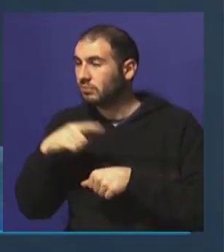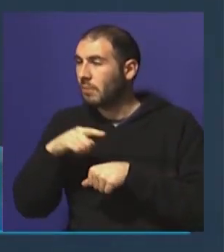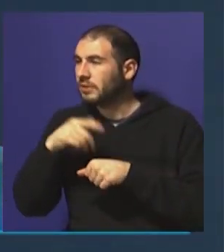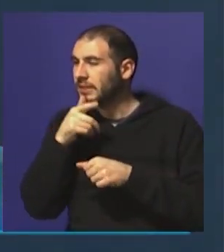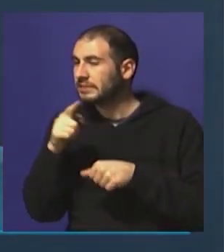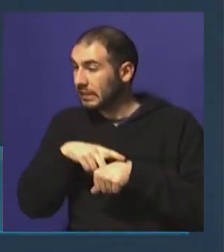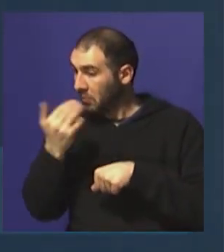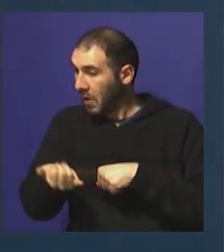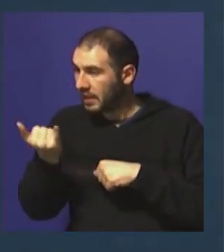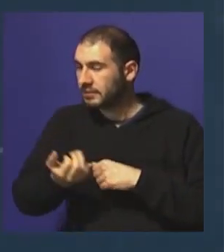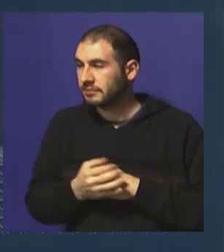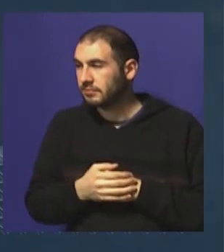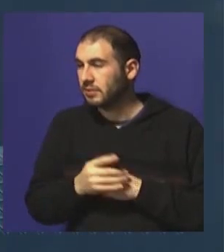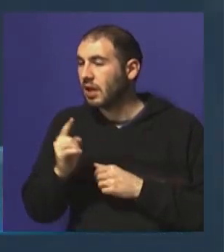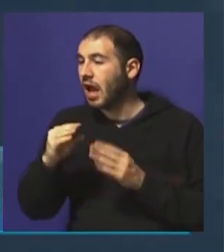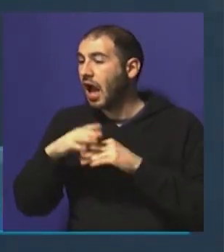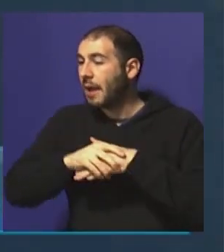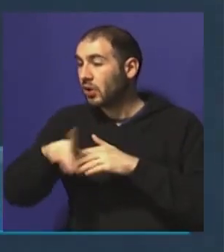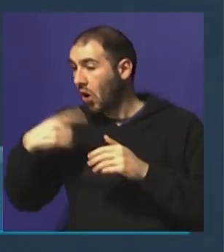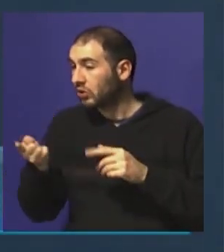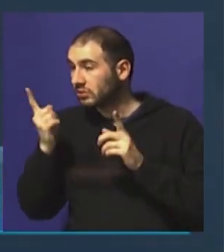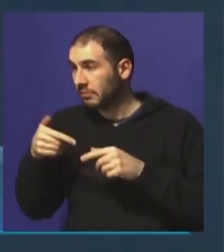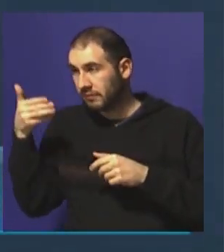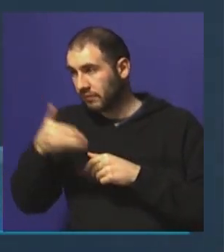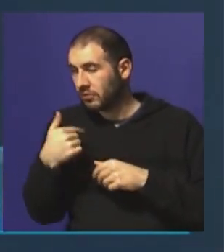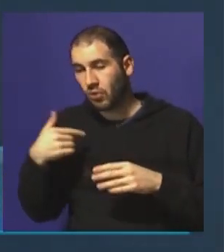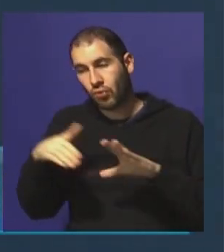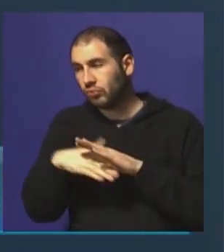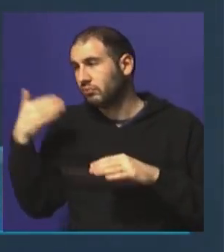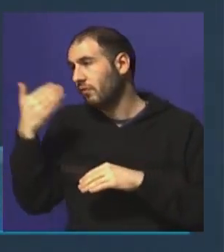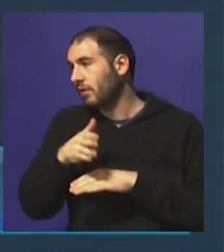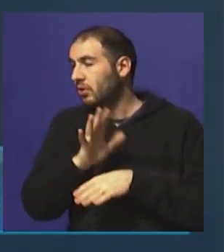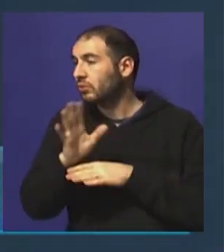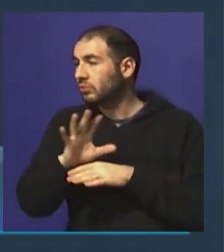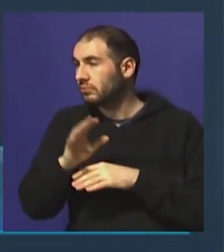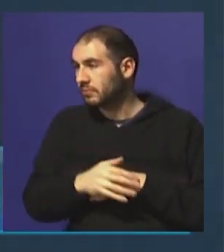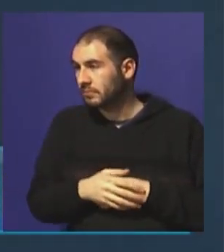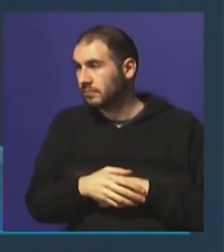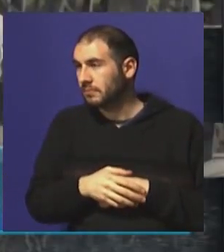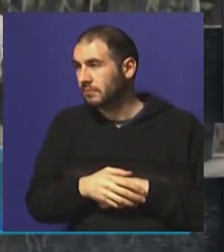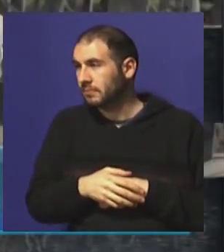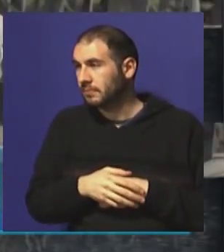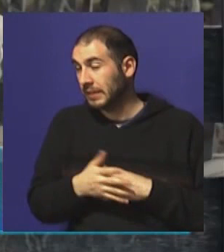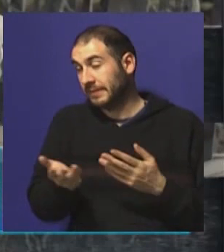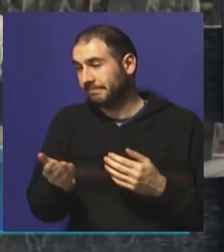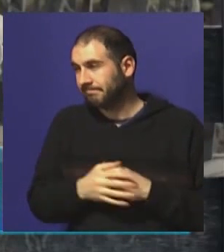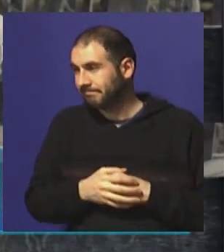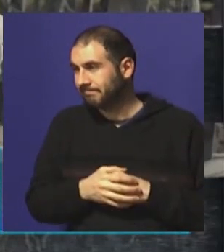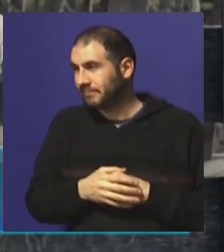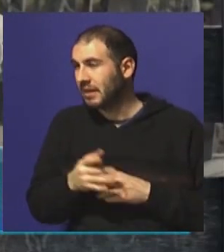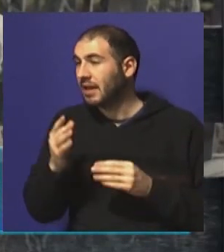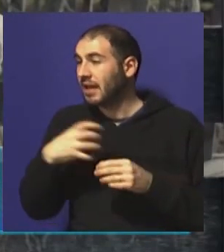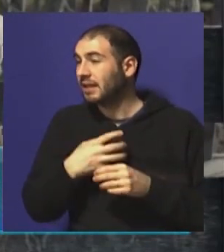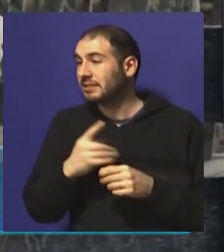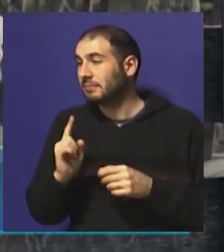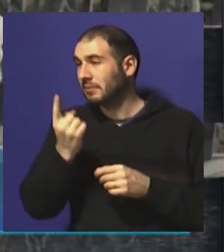espacio de tiempo, y otros amigos lo iban a hacer, y bueno, me mandé a hacer el curso de cine, y nada, cuando en la primera clase